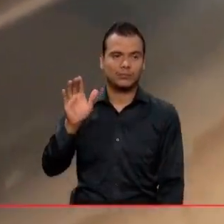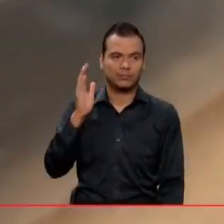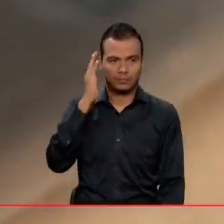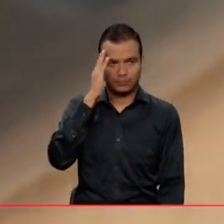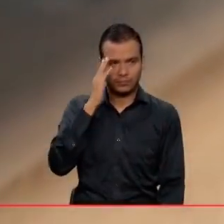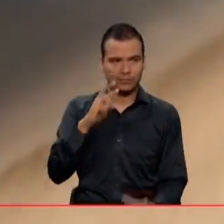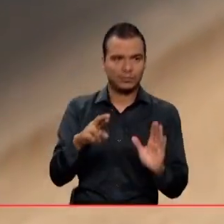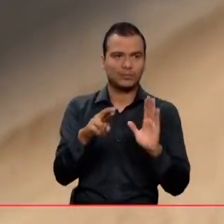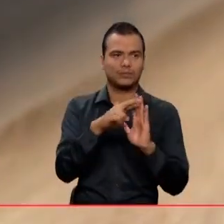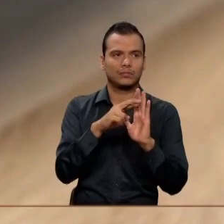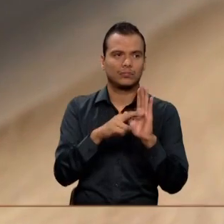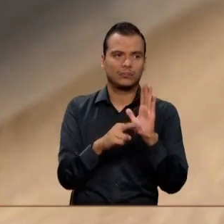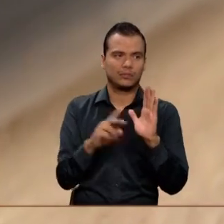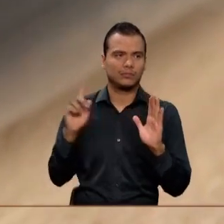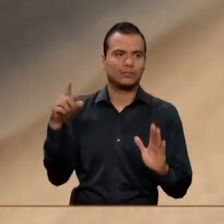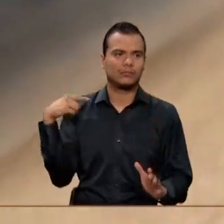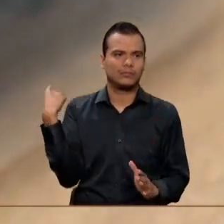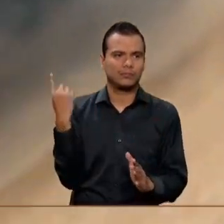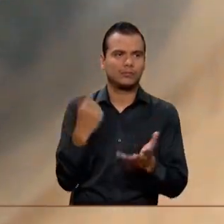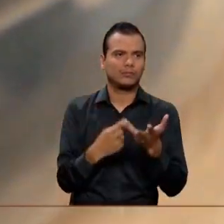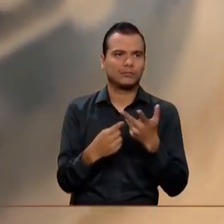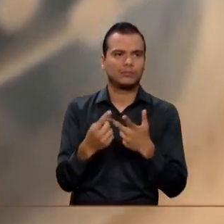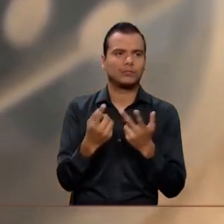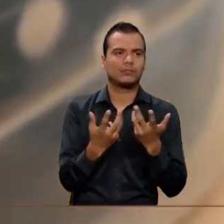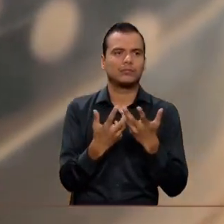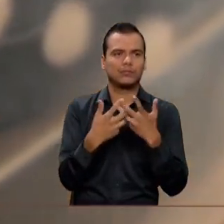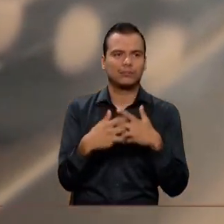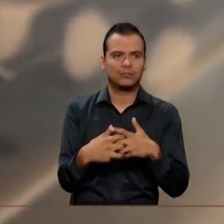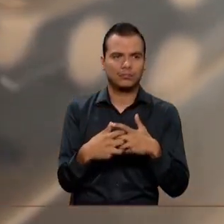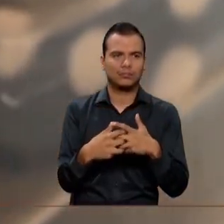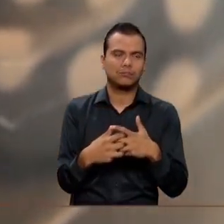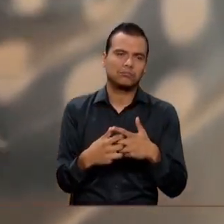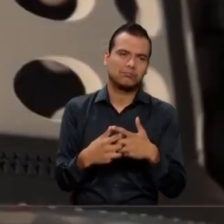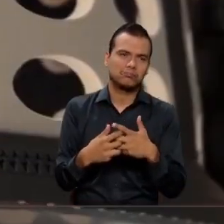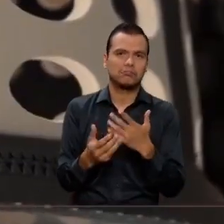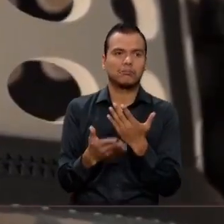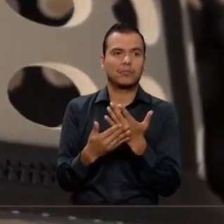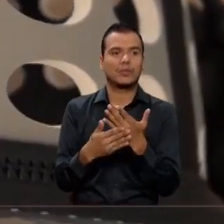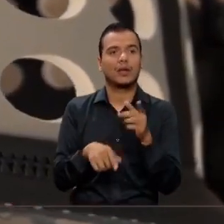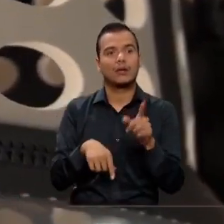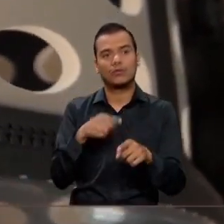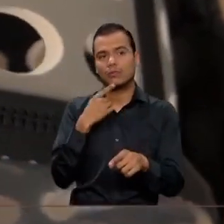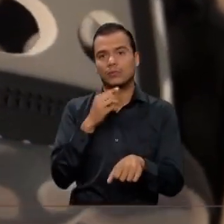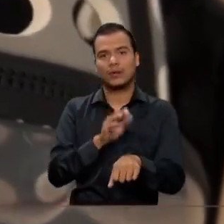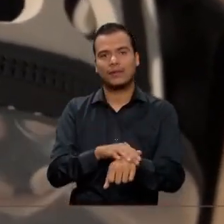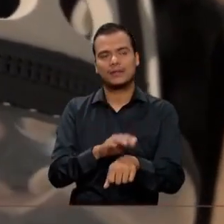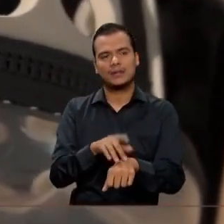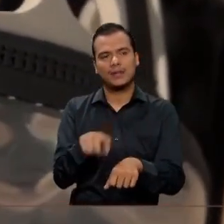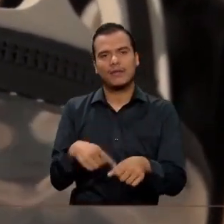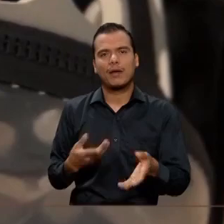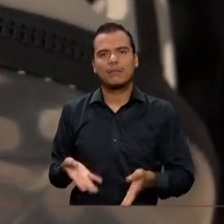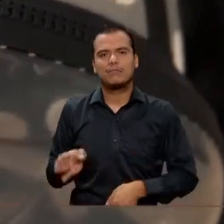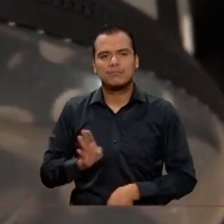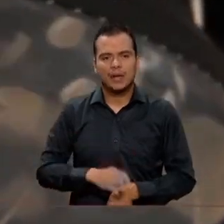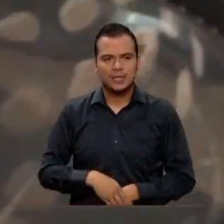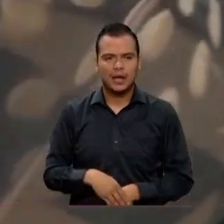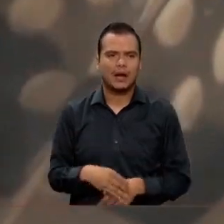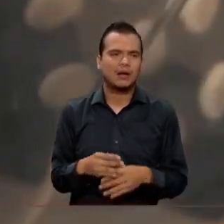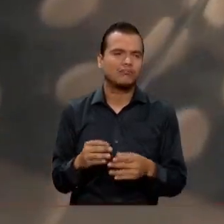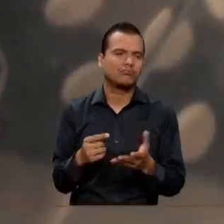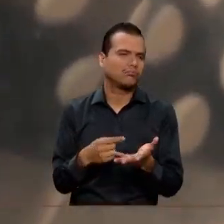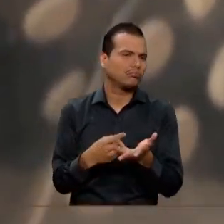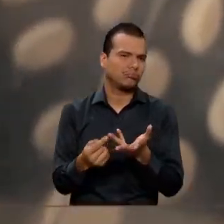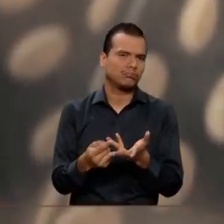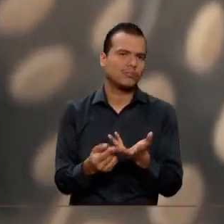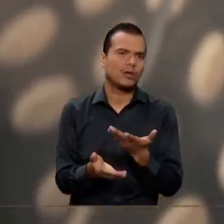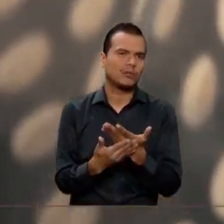obviamente en otras transportadoras le van a pedir un pañal, unos elementos adicionales. Por